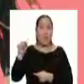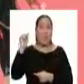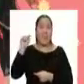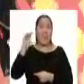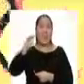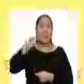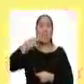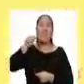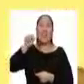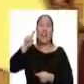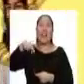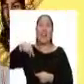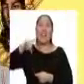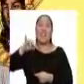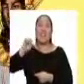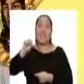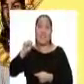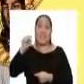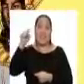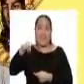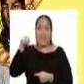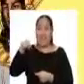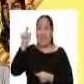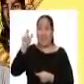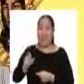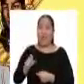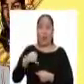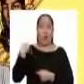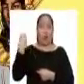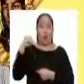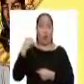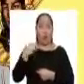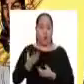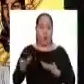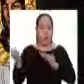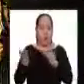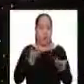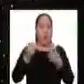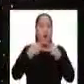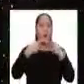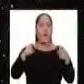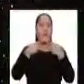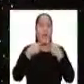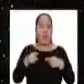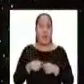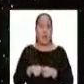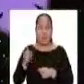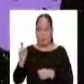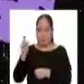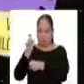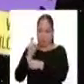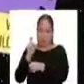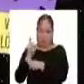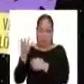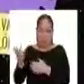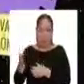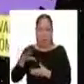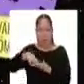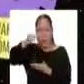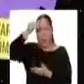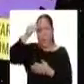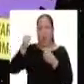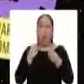chasquis. Sí, Henry, los chasquis eran jóvenes mensajeros del Inca, entrenados para recorrer varios